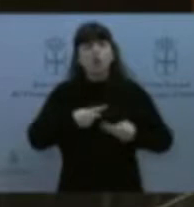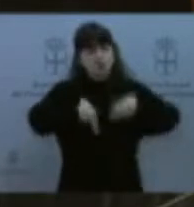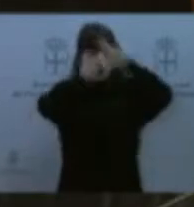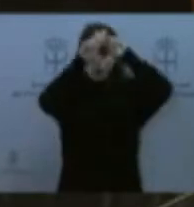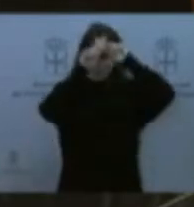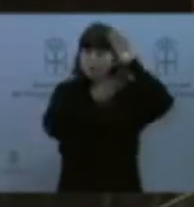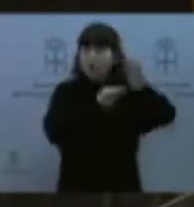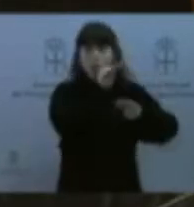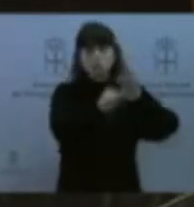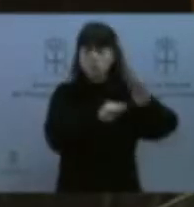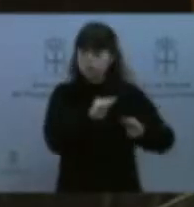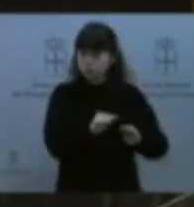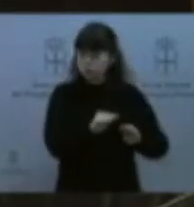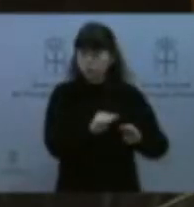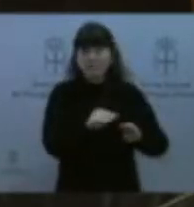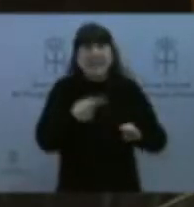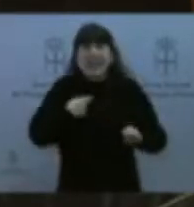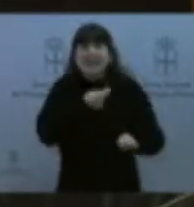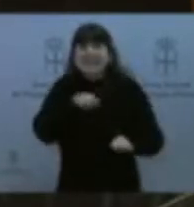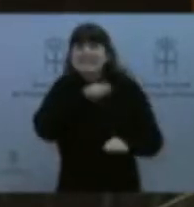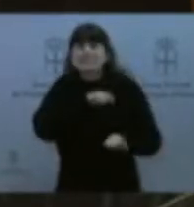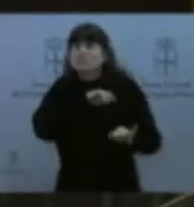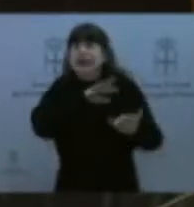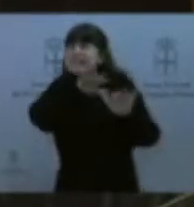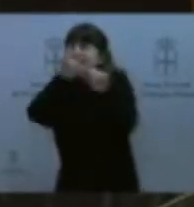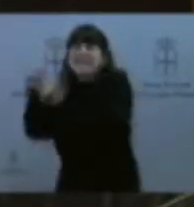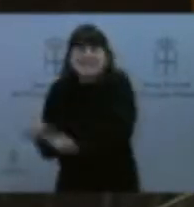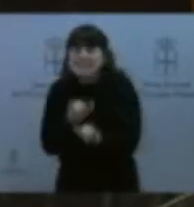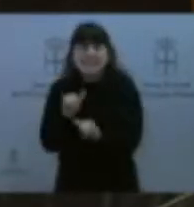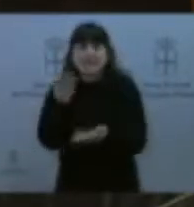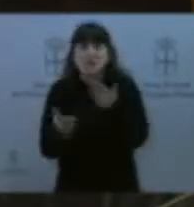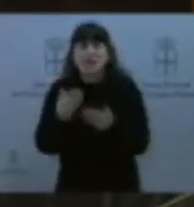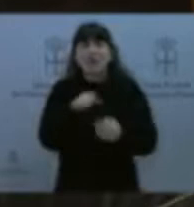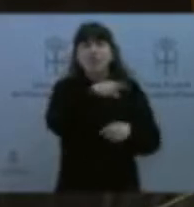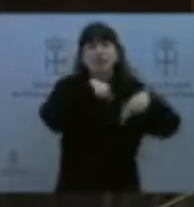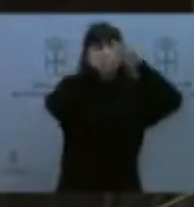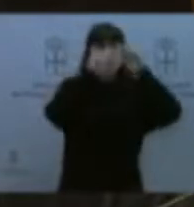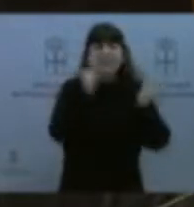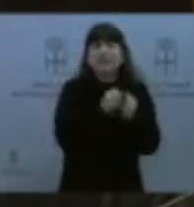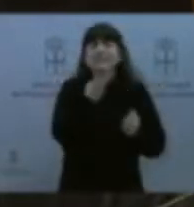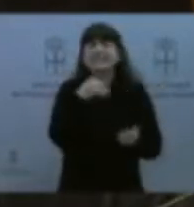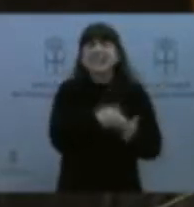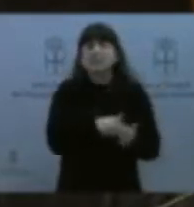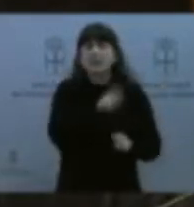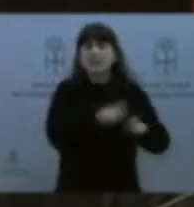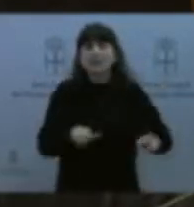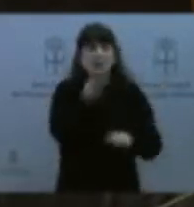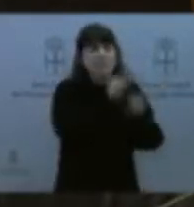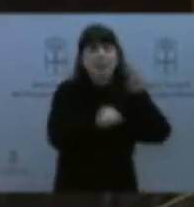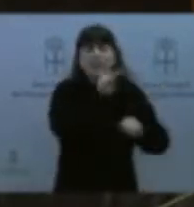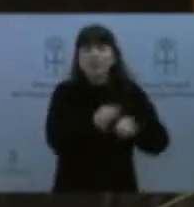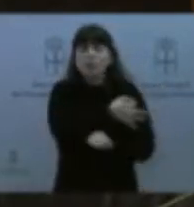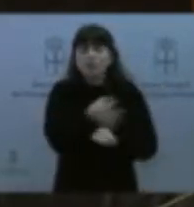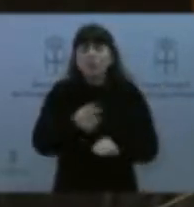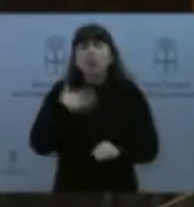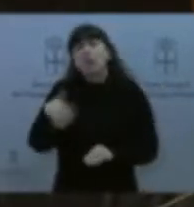España que mantenga un hospital para 23.000 personas. Evidentemente que puede ser el barrio de La Hería o cualquier barrio de Oviedo o de